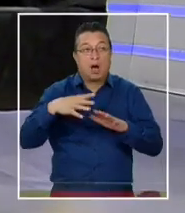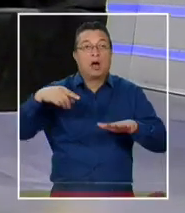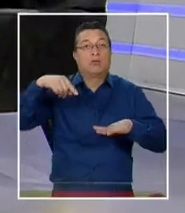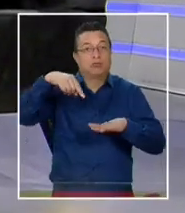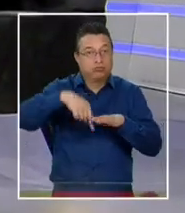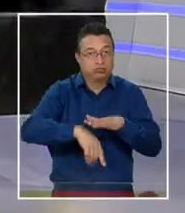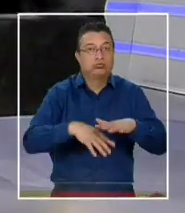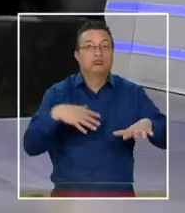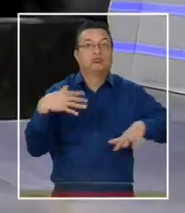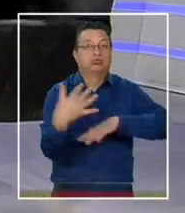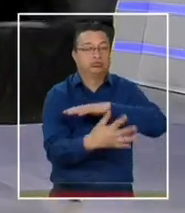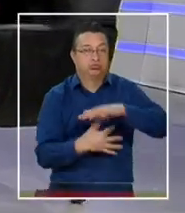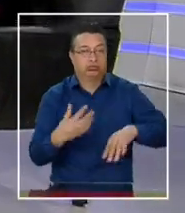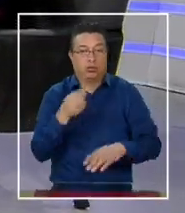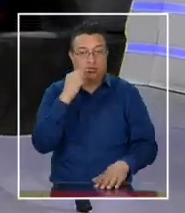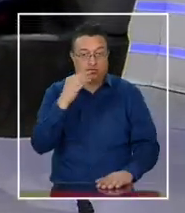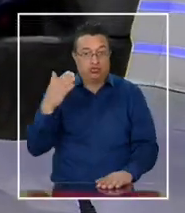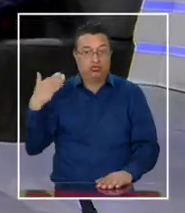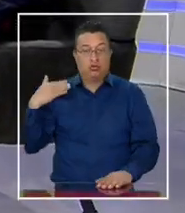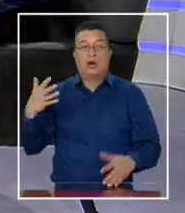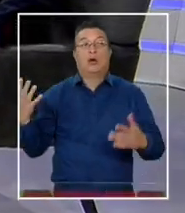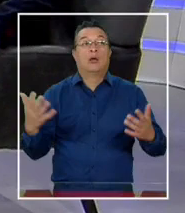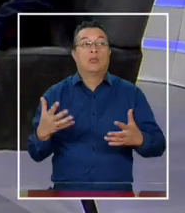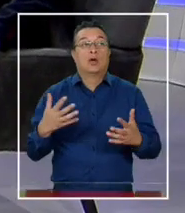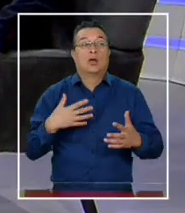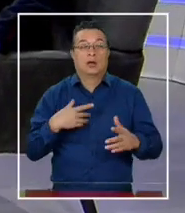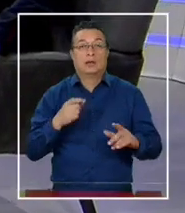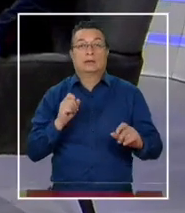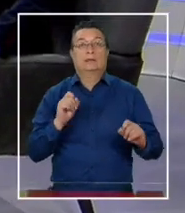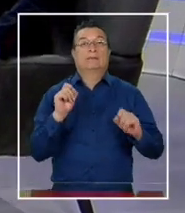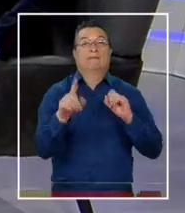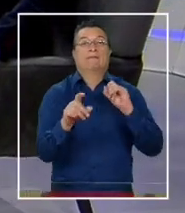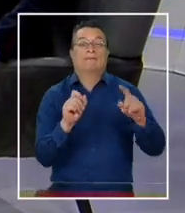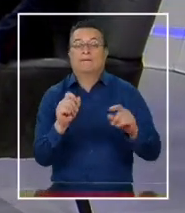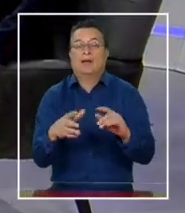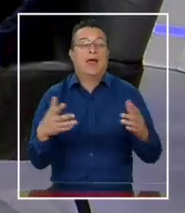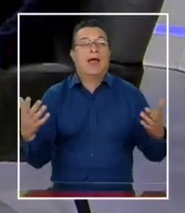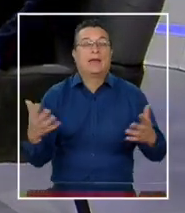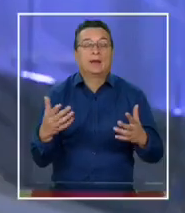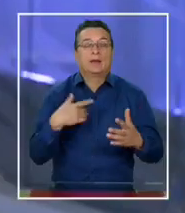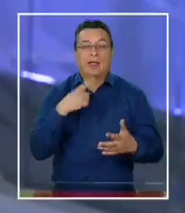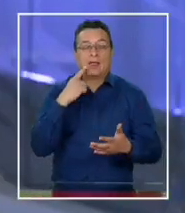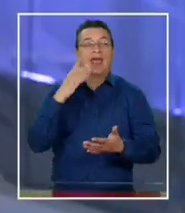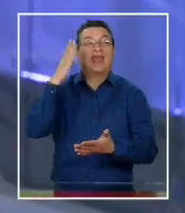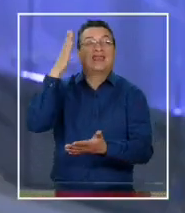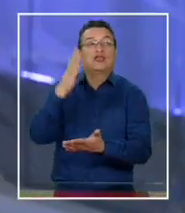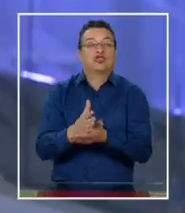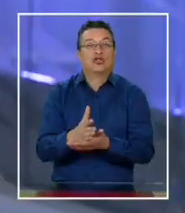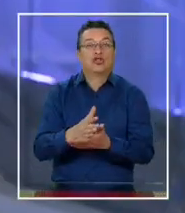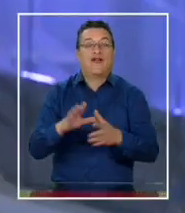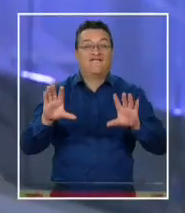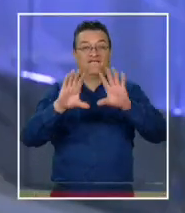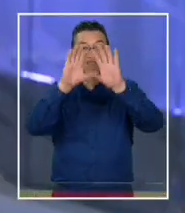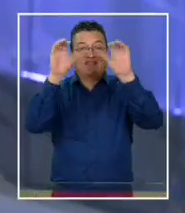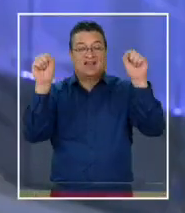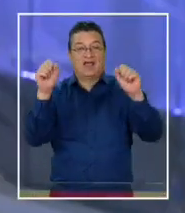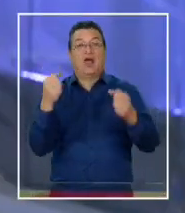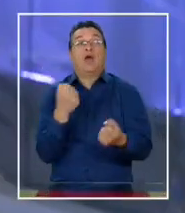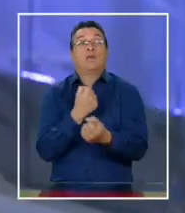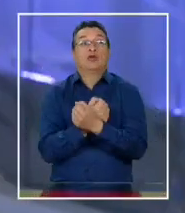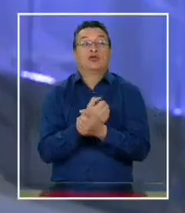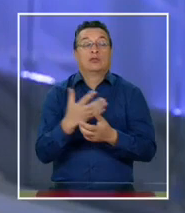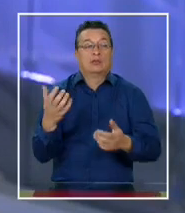de la violencia que es consecuencia es una reacción digamos a una decisión que tomó la fiscalía y la policía